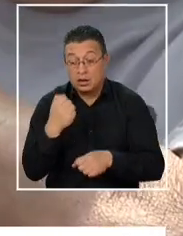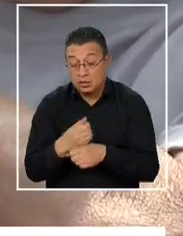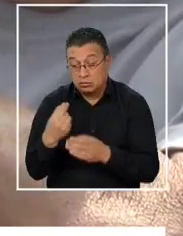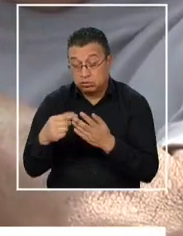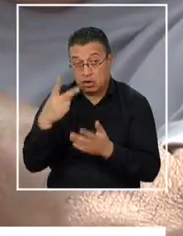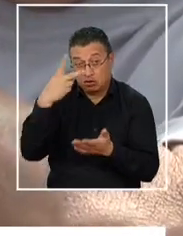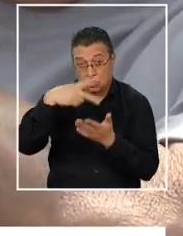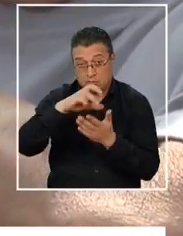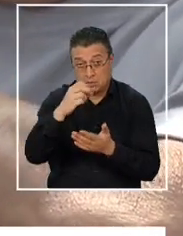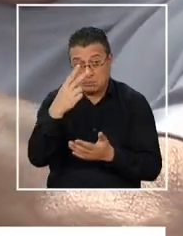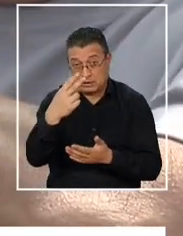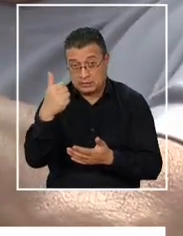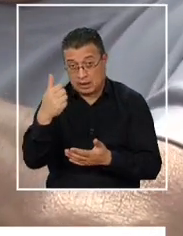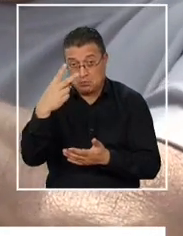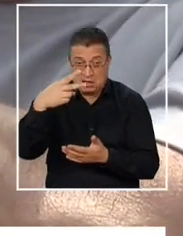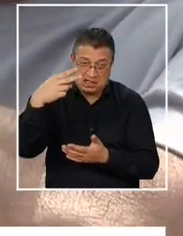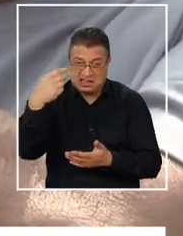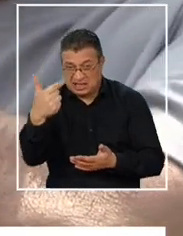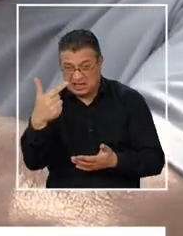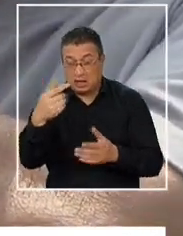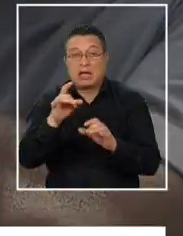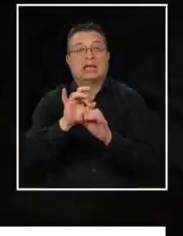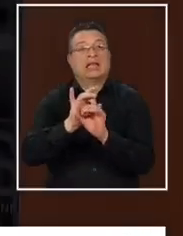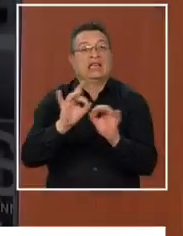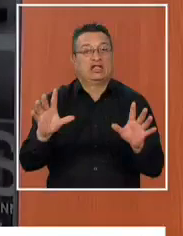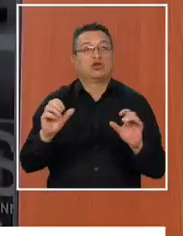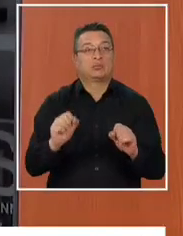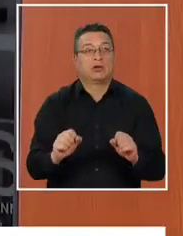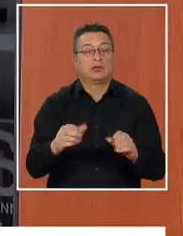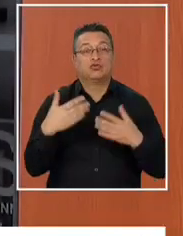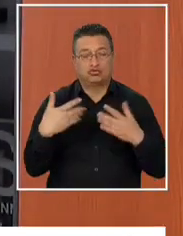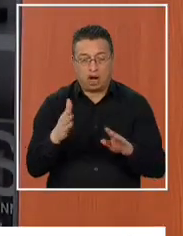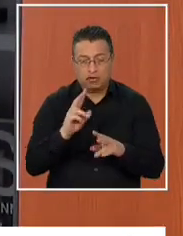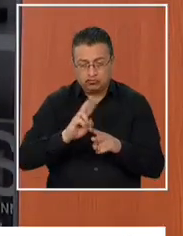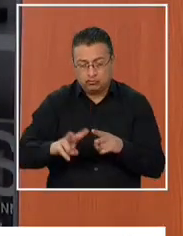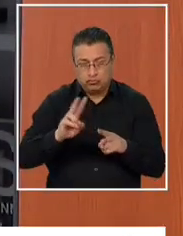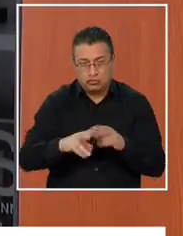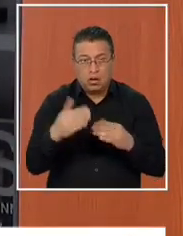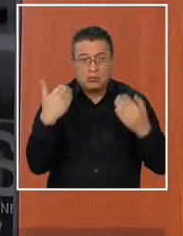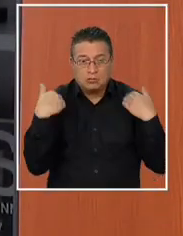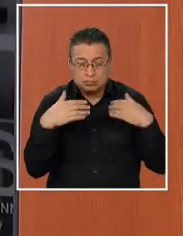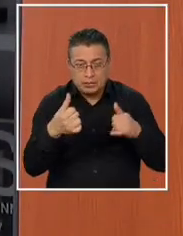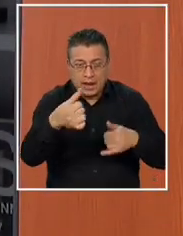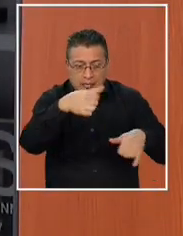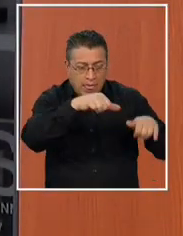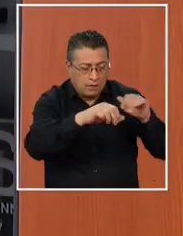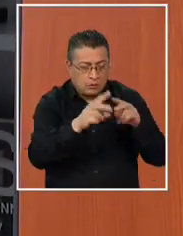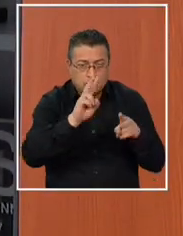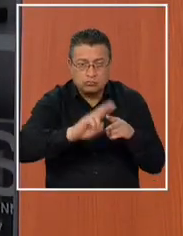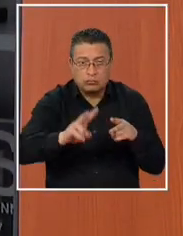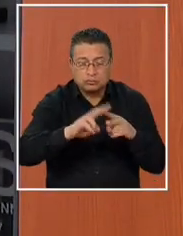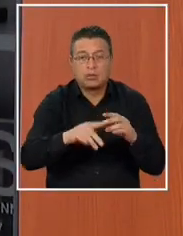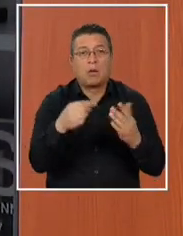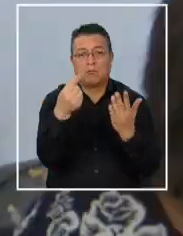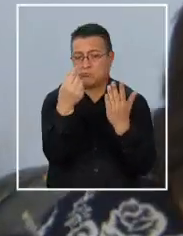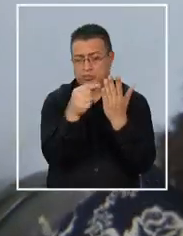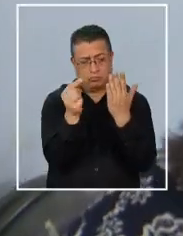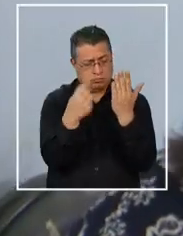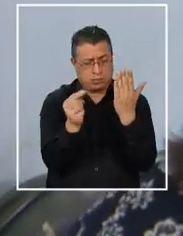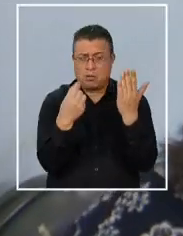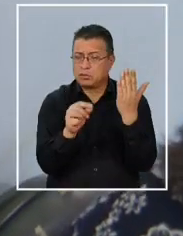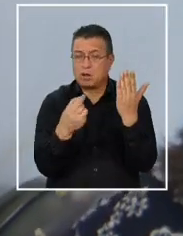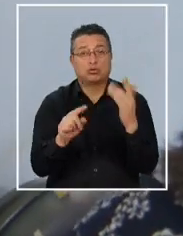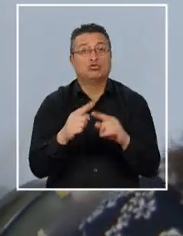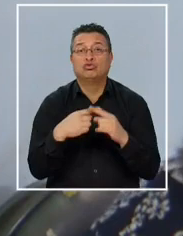entre 2026 y 2027. Los ensayos preclínicos que se hacen, digamos, a nivel de laboratorio se lograron exitosamente